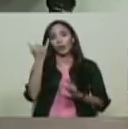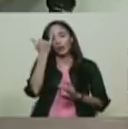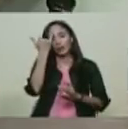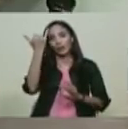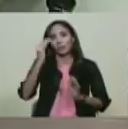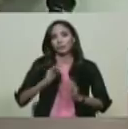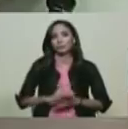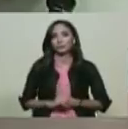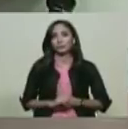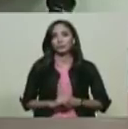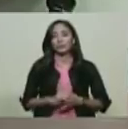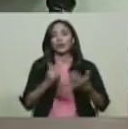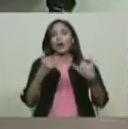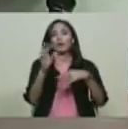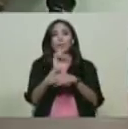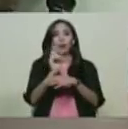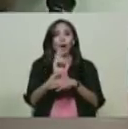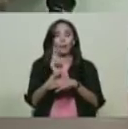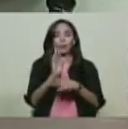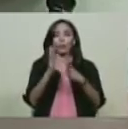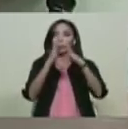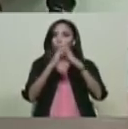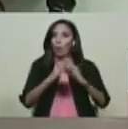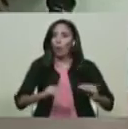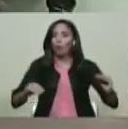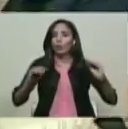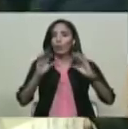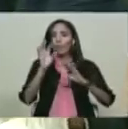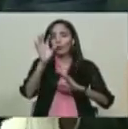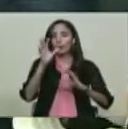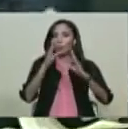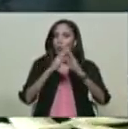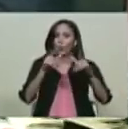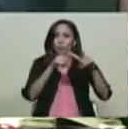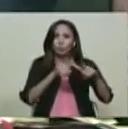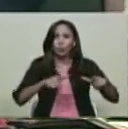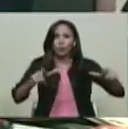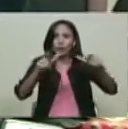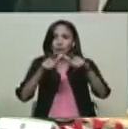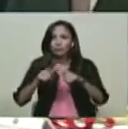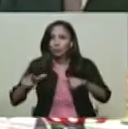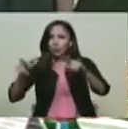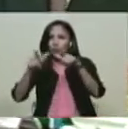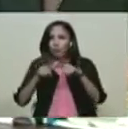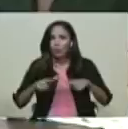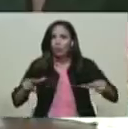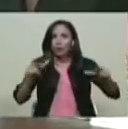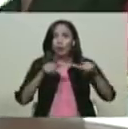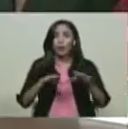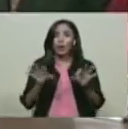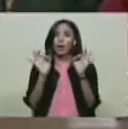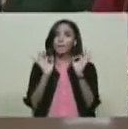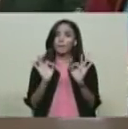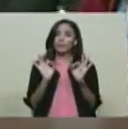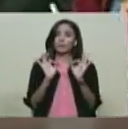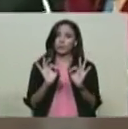Y vamos a instalar a lo largo y ancho del país lugares especiales, zonas especiales para la